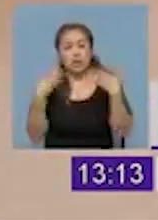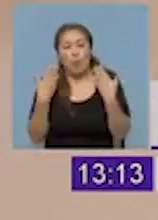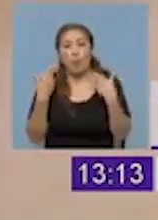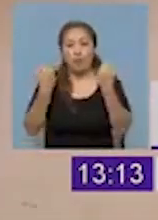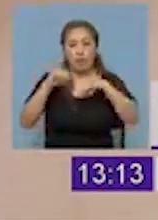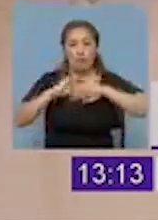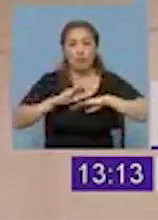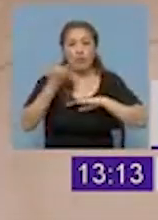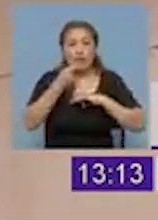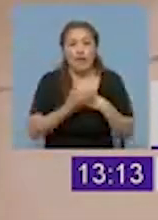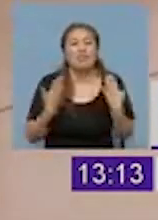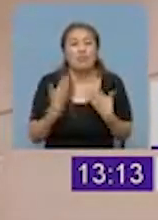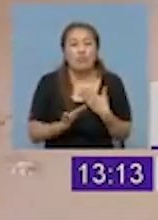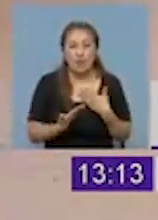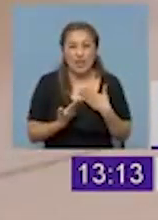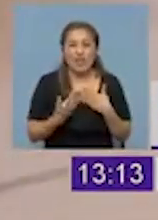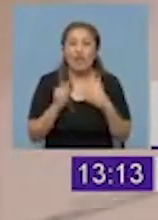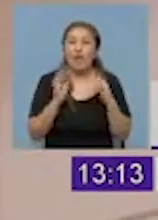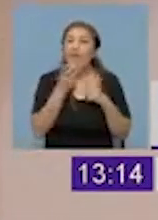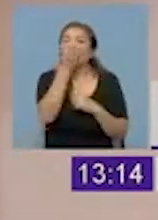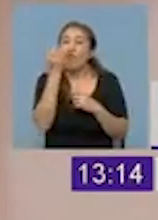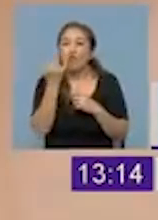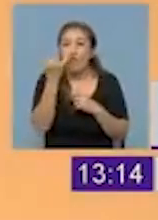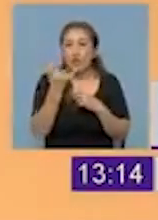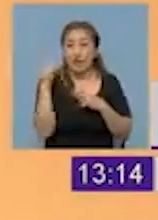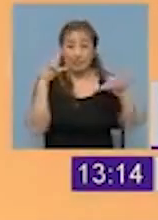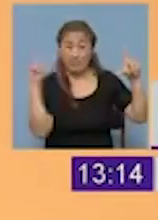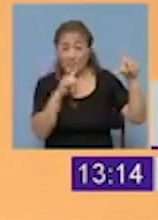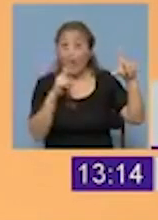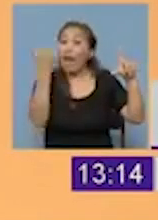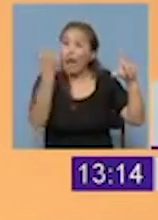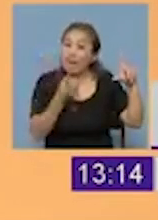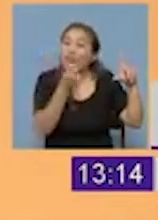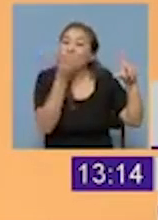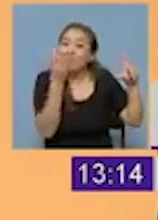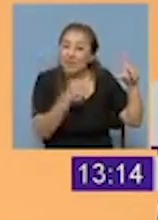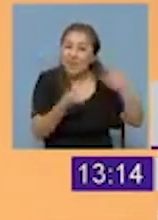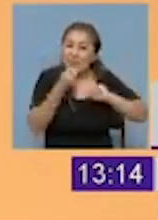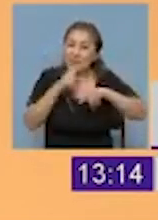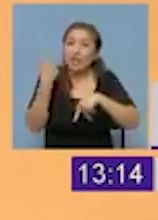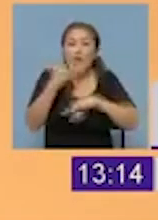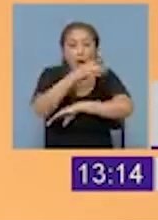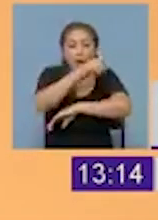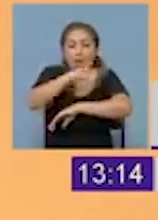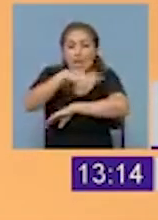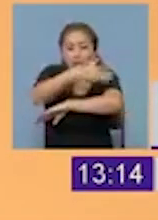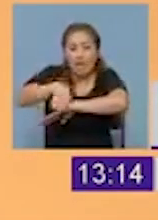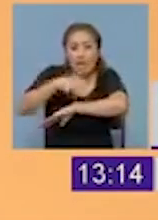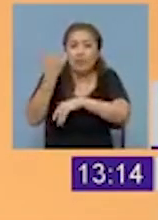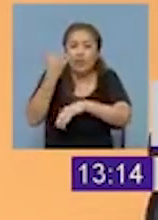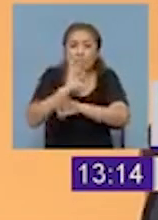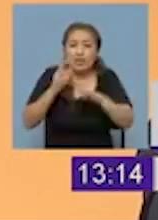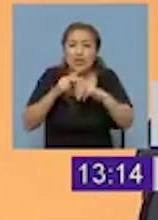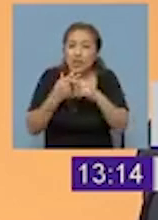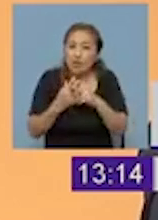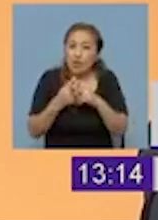puestas las glorietas donde va a ser este la feria artesanal en donde están las calles adoquinadas y pensar que